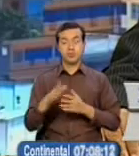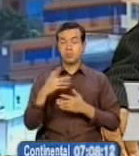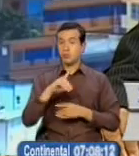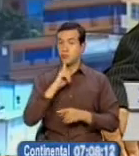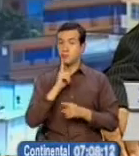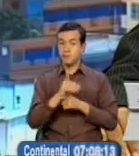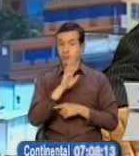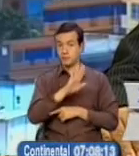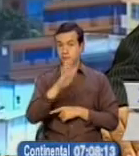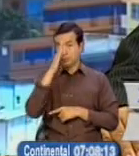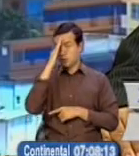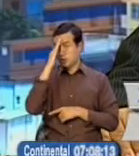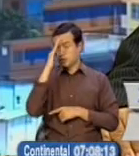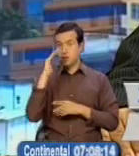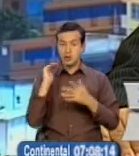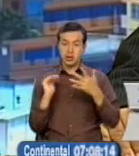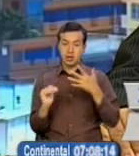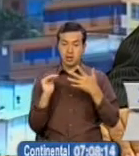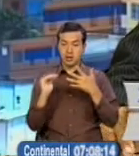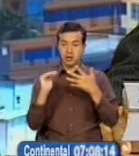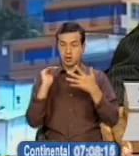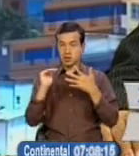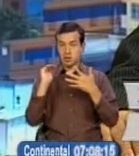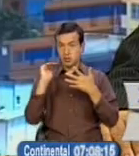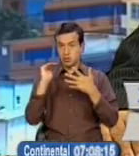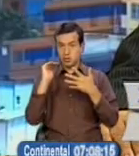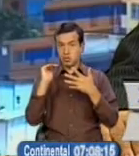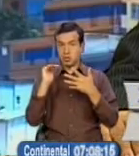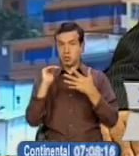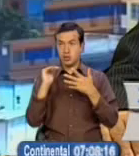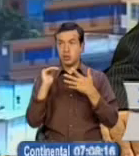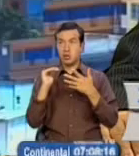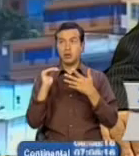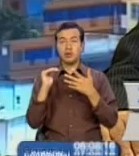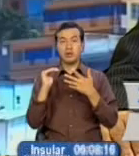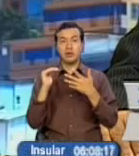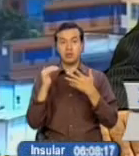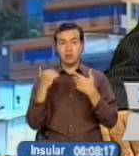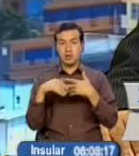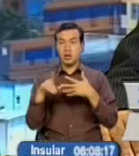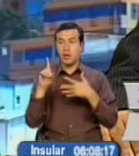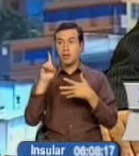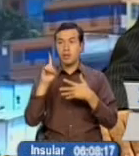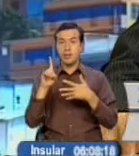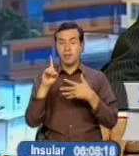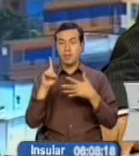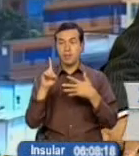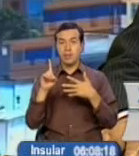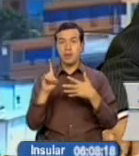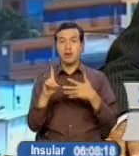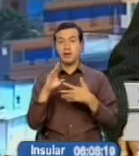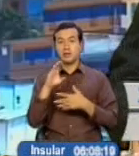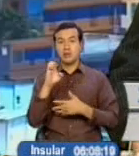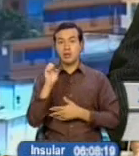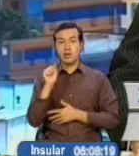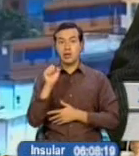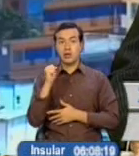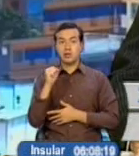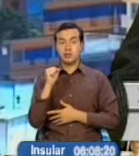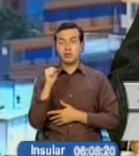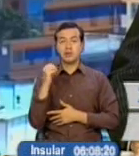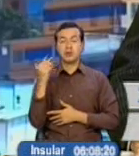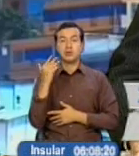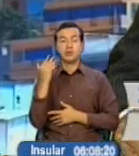que la categorización, no acreditación, en la B por el SEACES, nos deja un